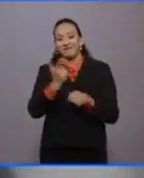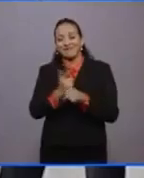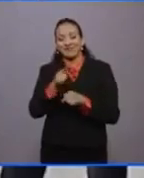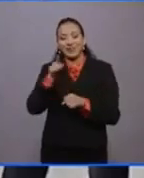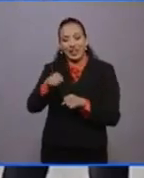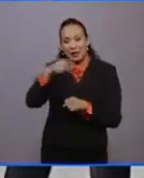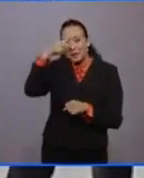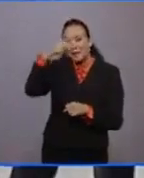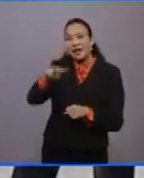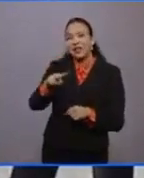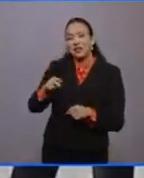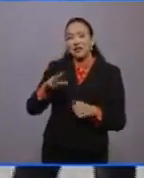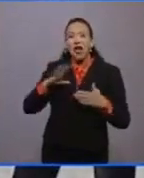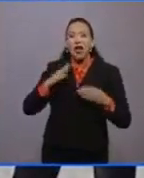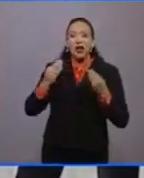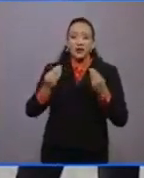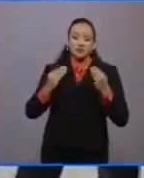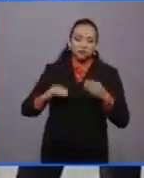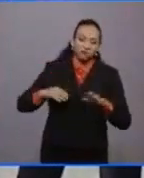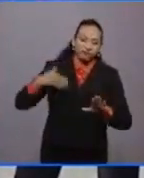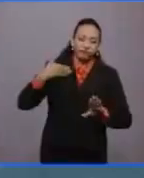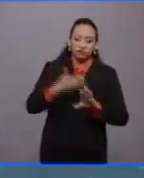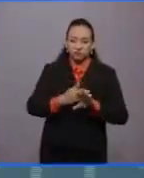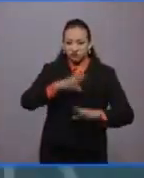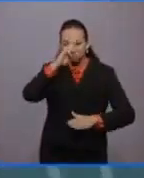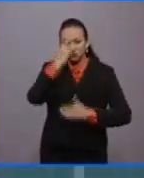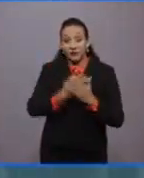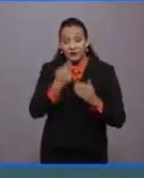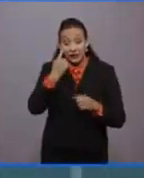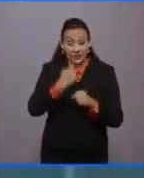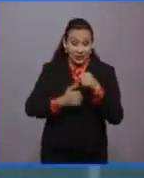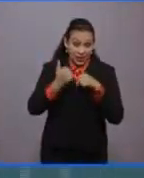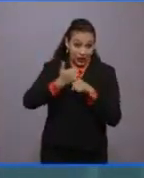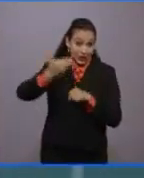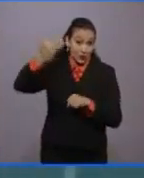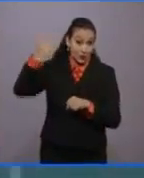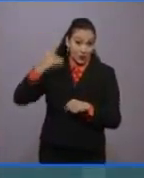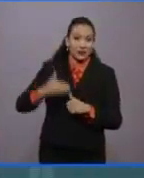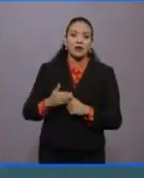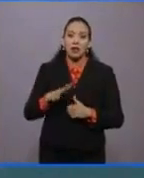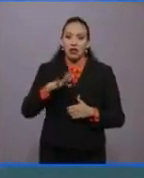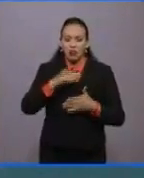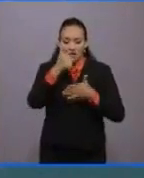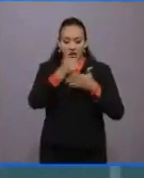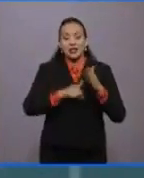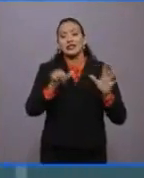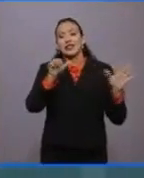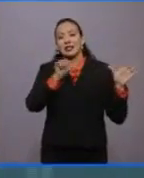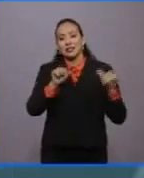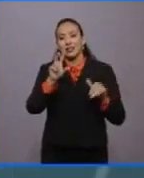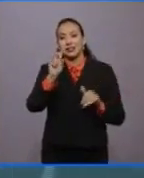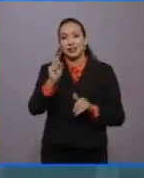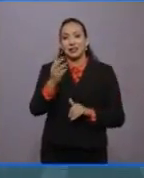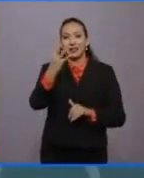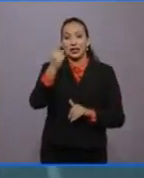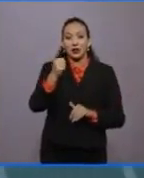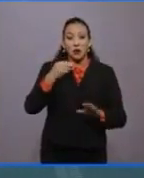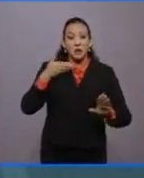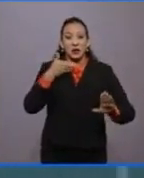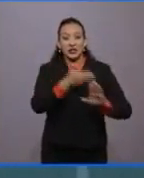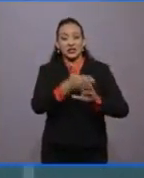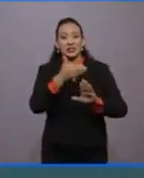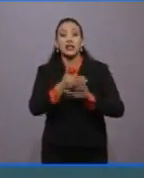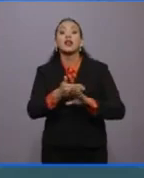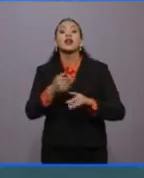violencia que se padece en el país. Informó que el año pasado se registraron 639